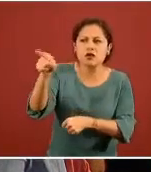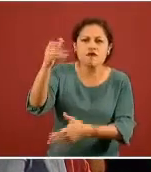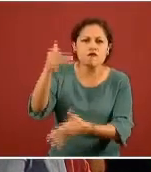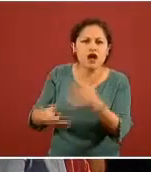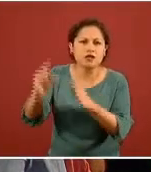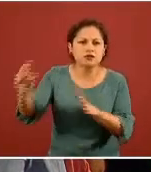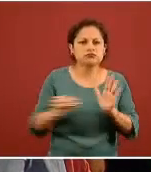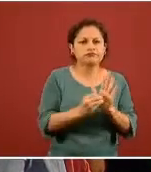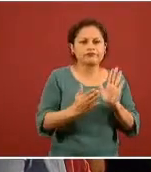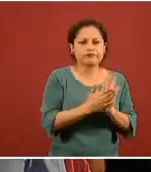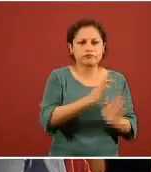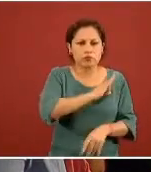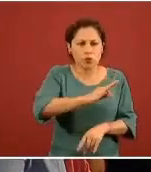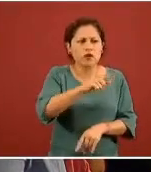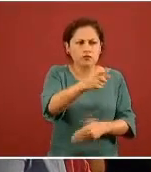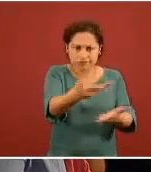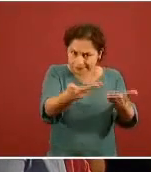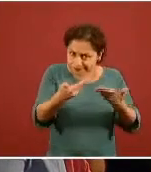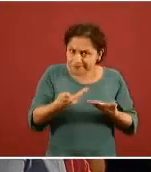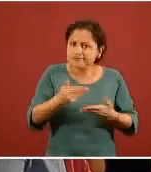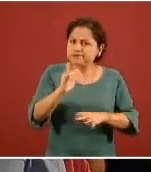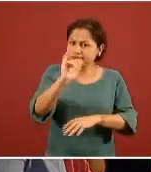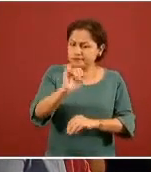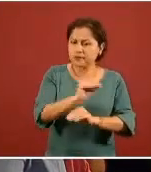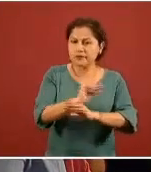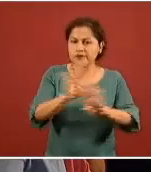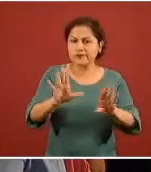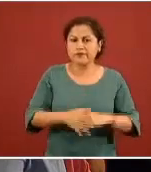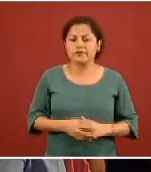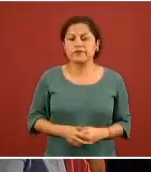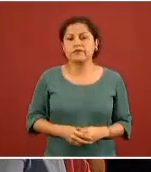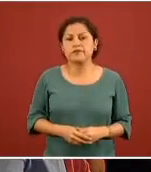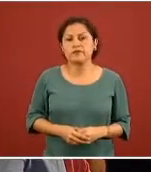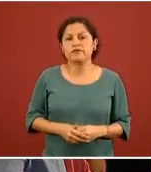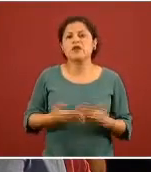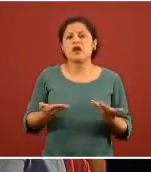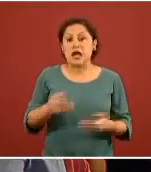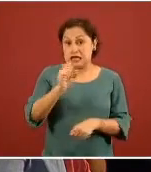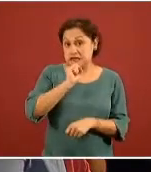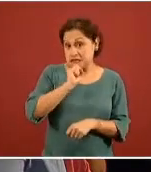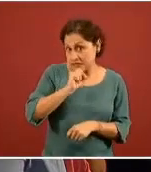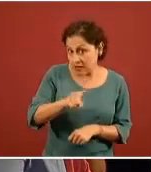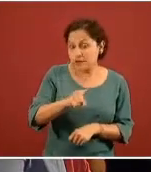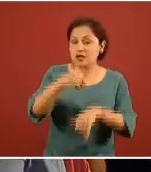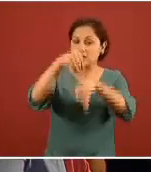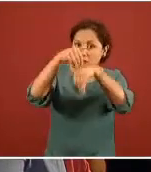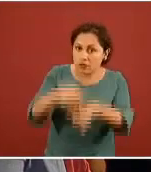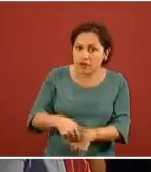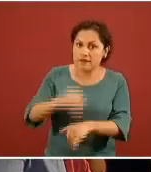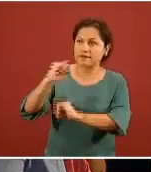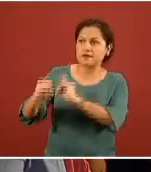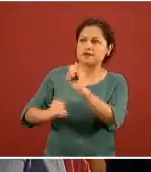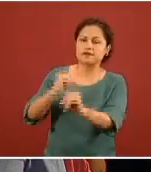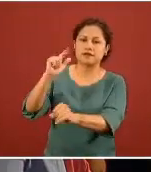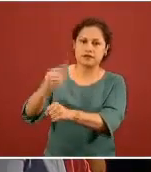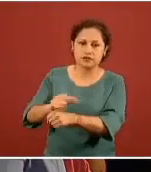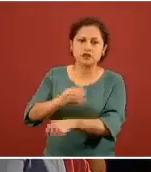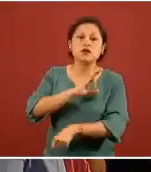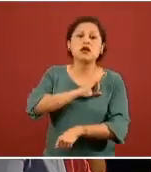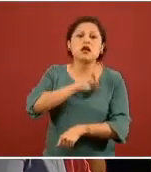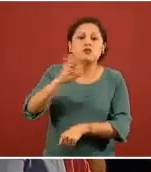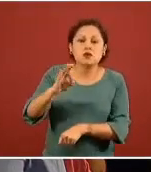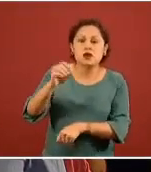plasmada actualmente, pero también respondiendo a lo que internacionalmente se va identificando como